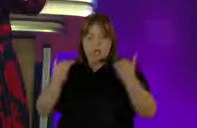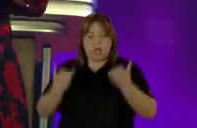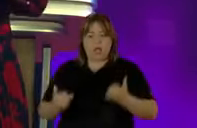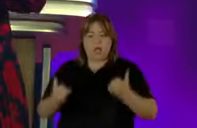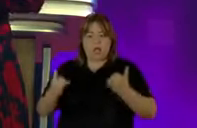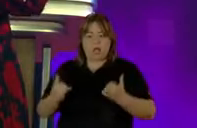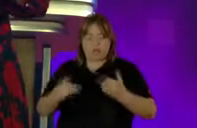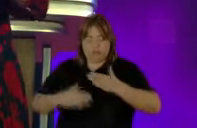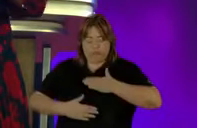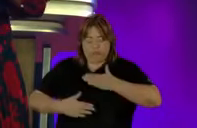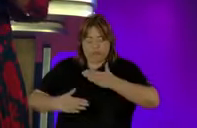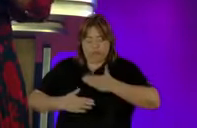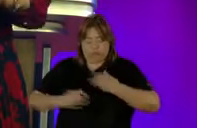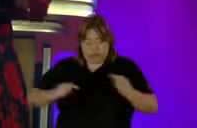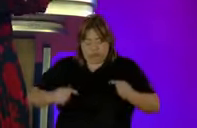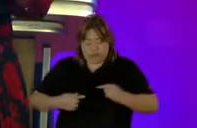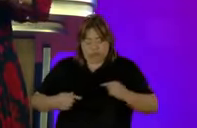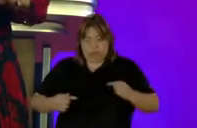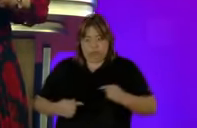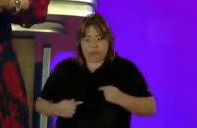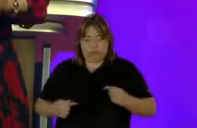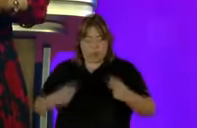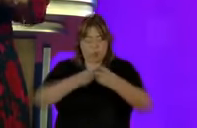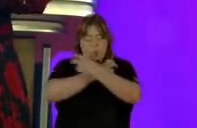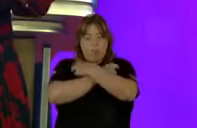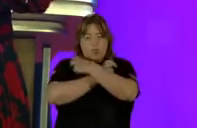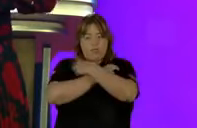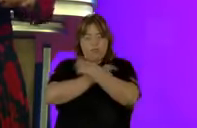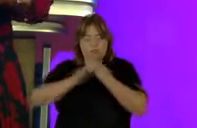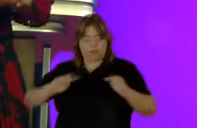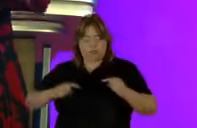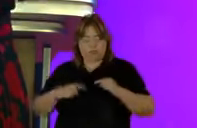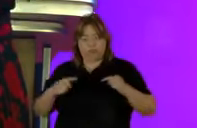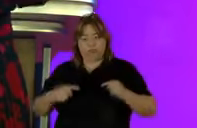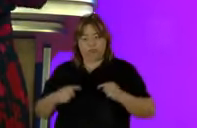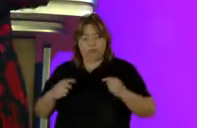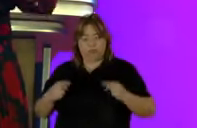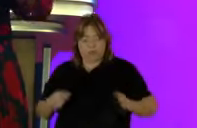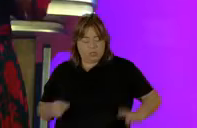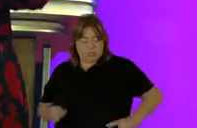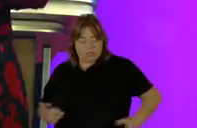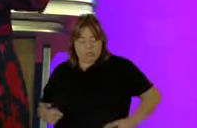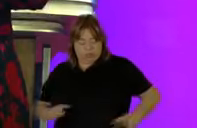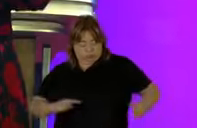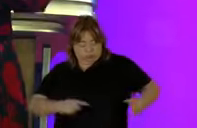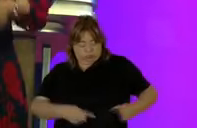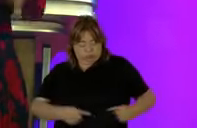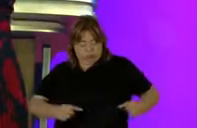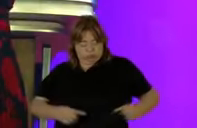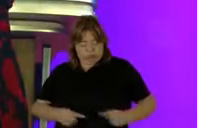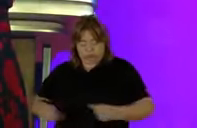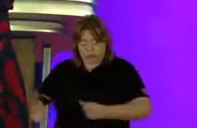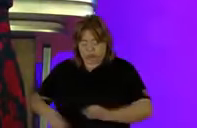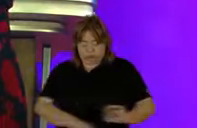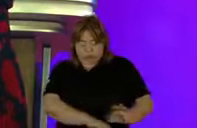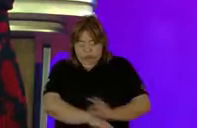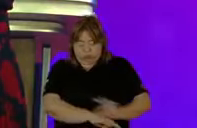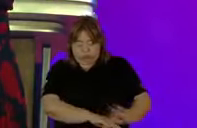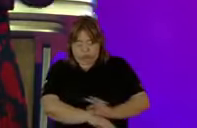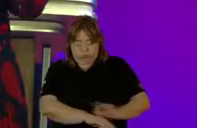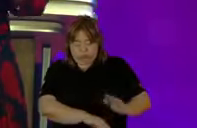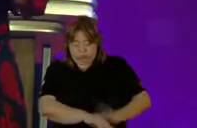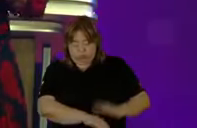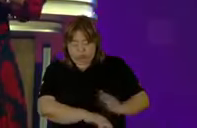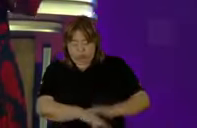en los bronquios, los pulmones, Señor, en los huesos. Ahora mismo, esos riñones comienzan a funcionar. Despiertan